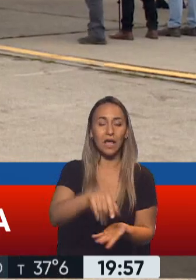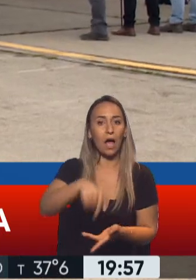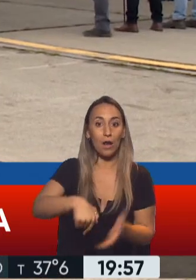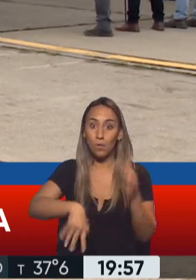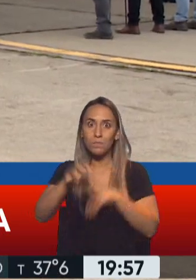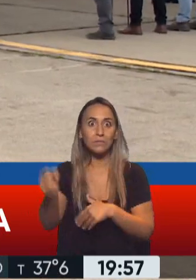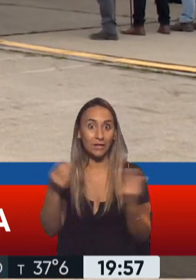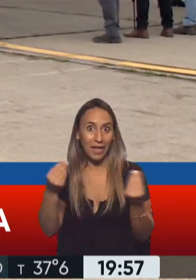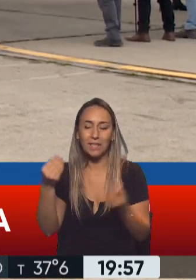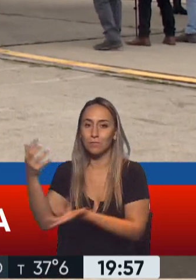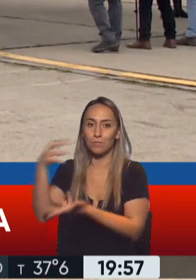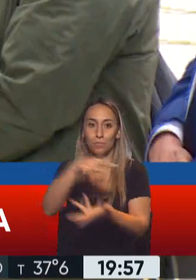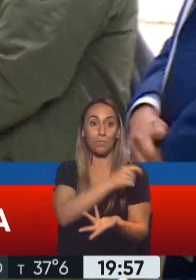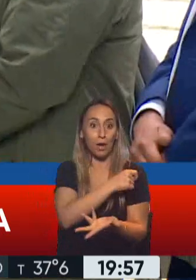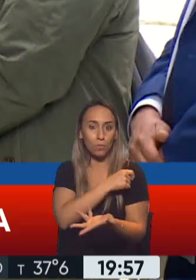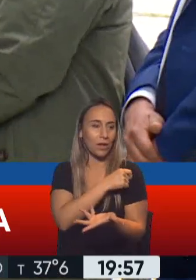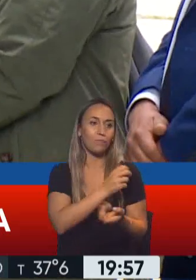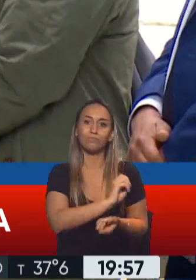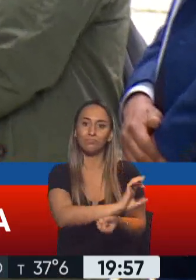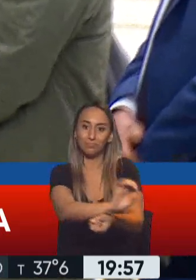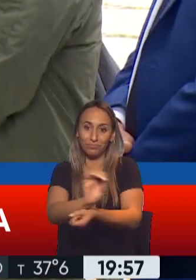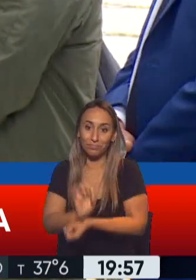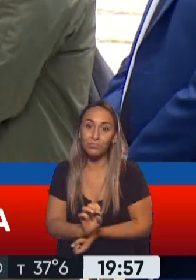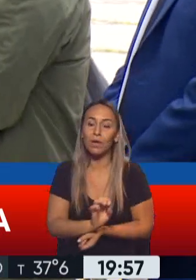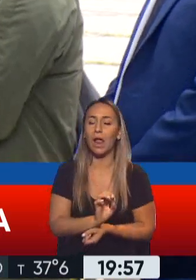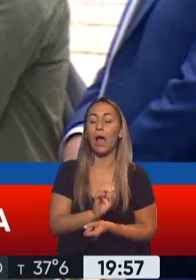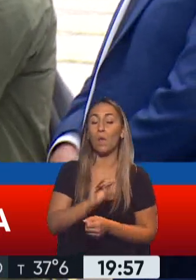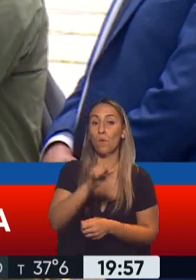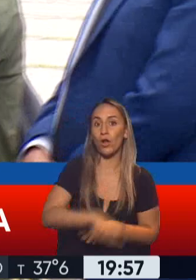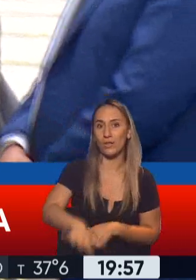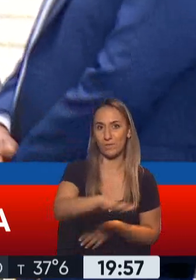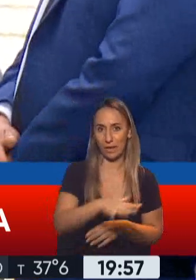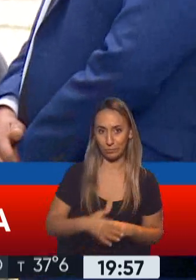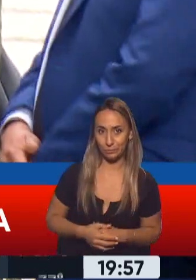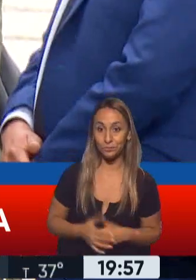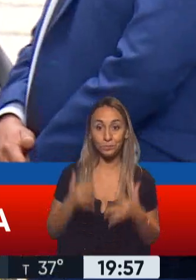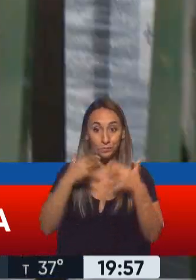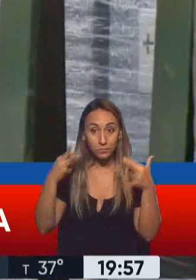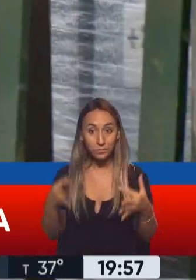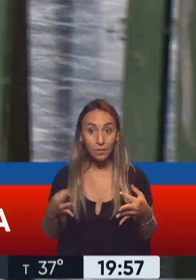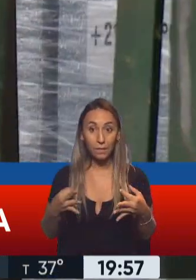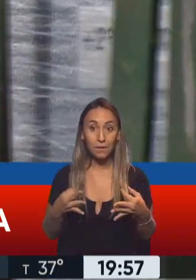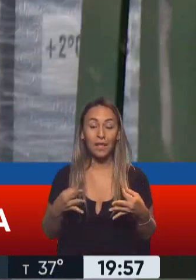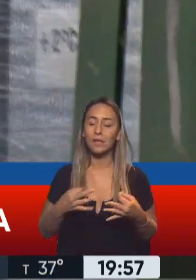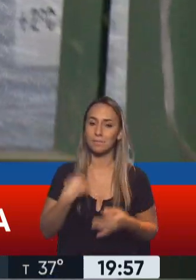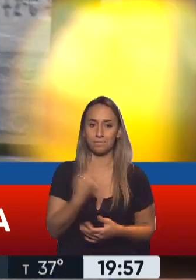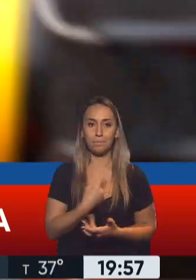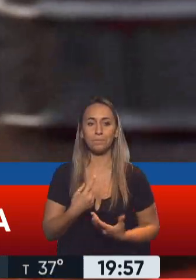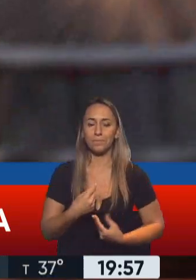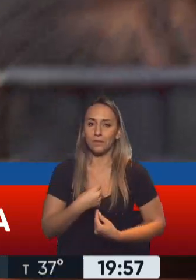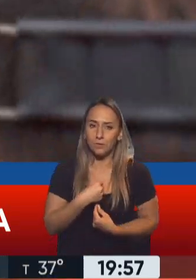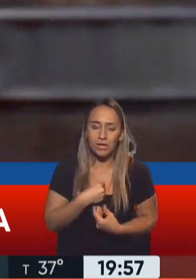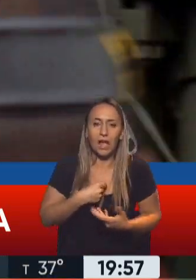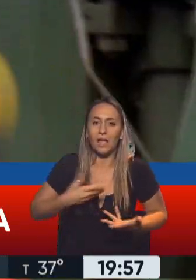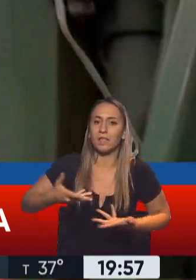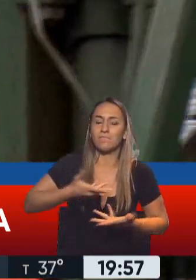estas vacunas para el pueblo boliviano. La verdad que como esto que es la solidaridad, la